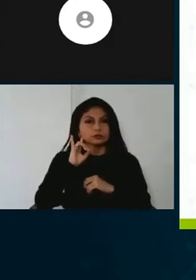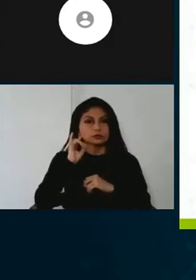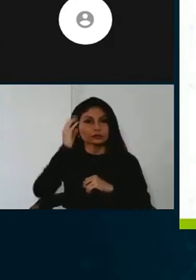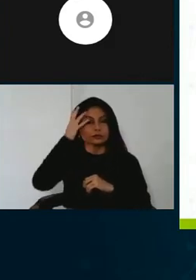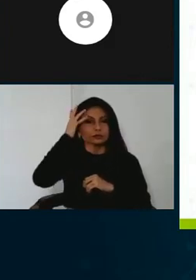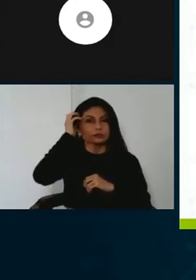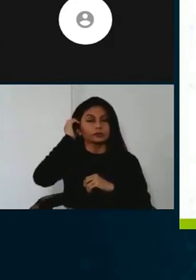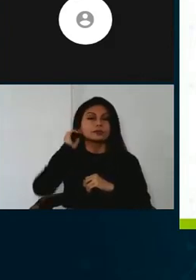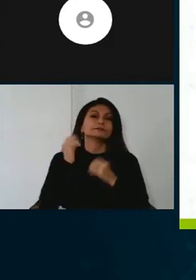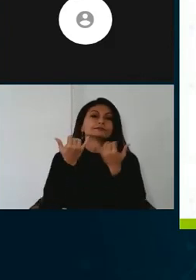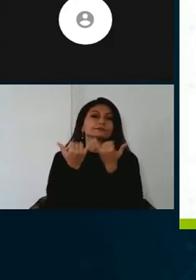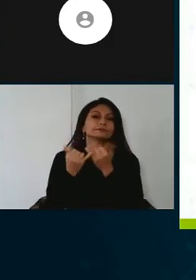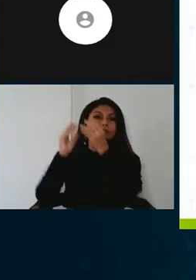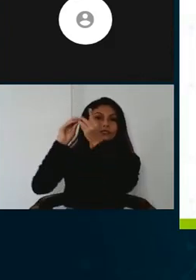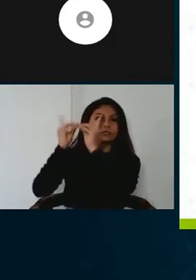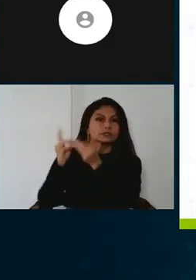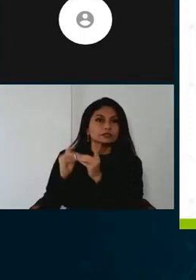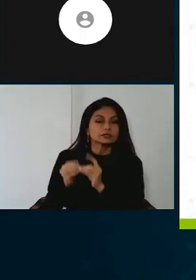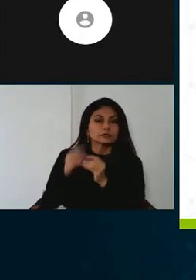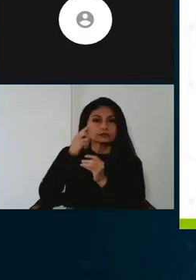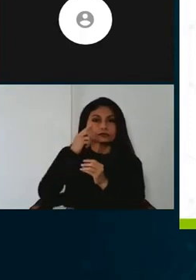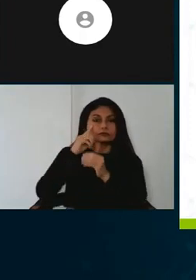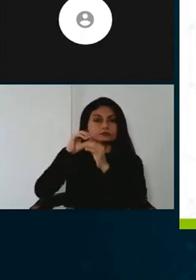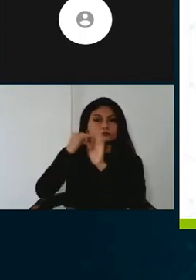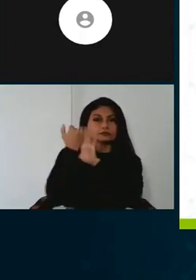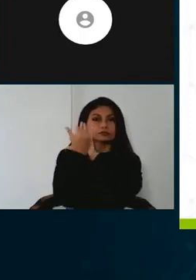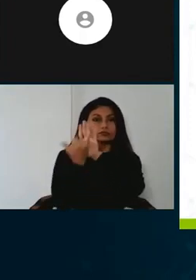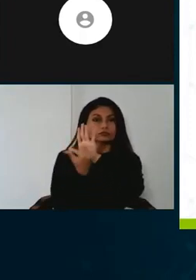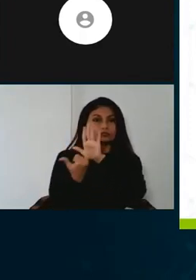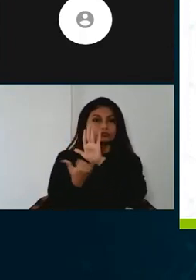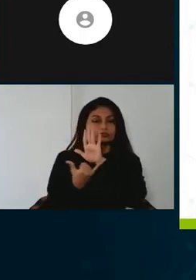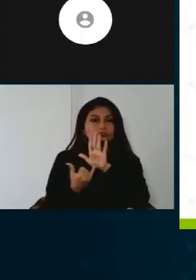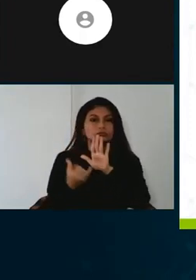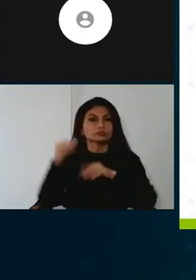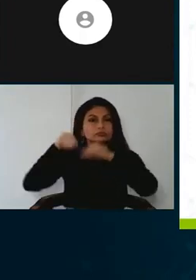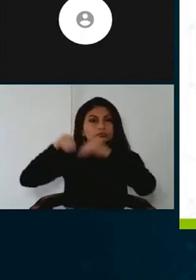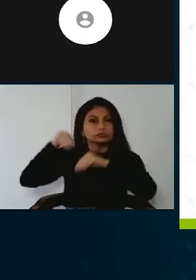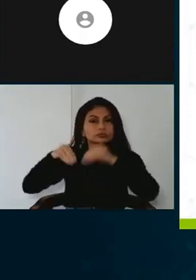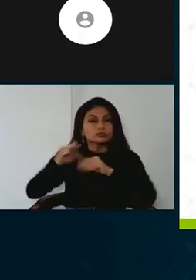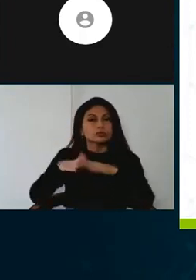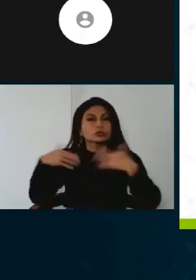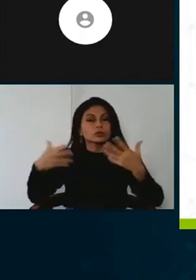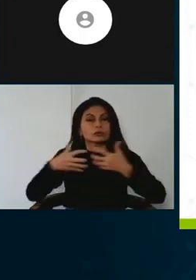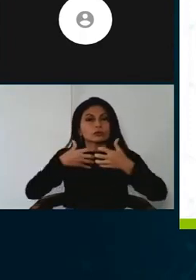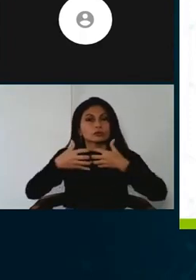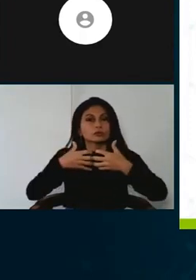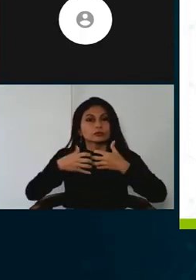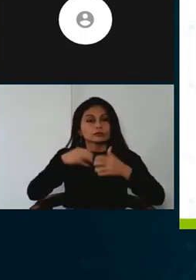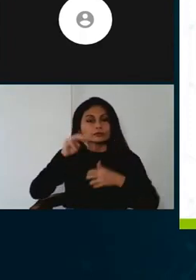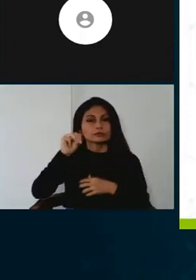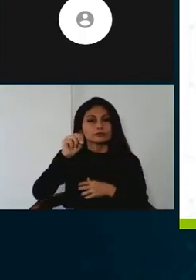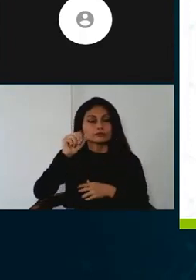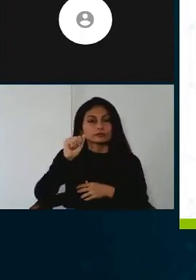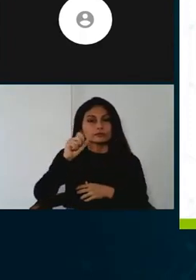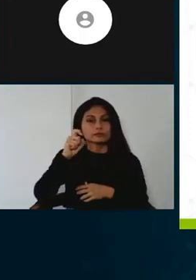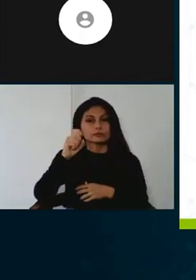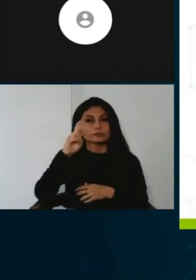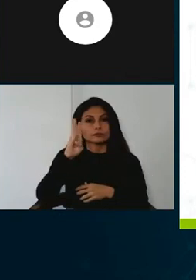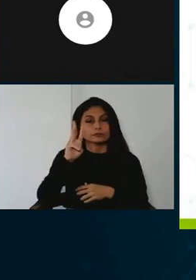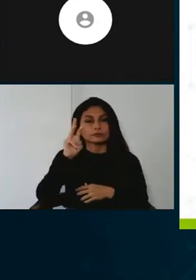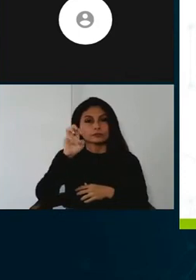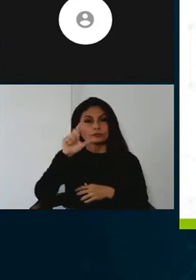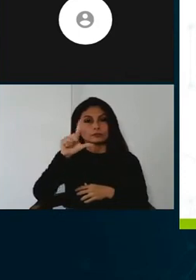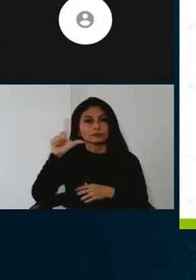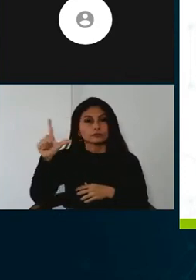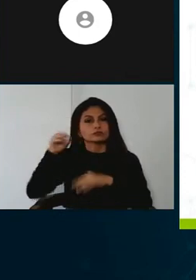Este diseño animado en 3D se realizó bajo los programas de SolidWorks y Maxwell, elaborado